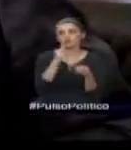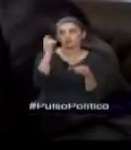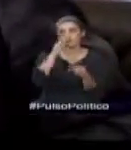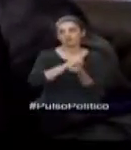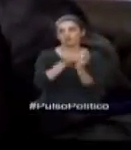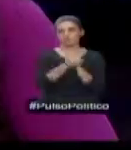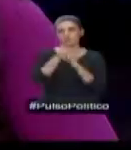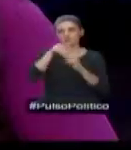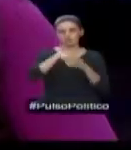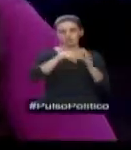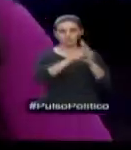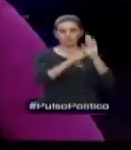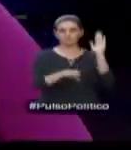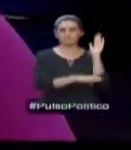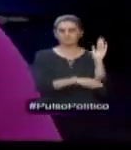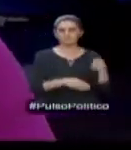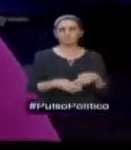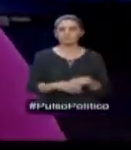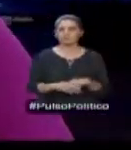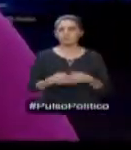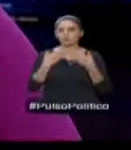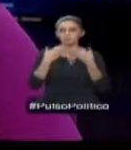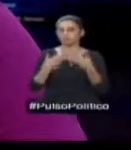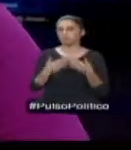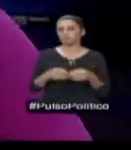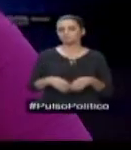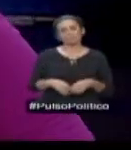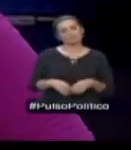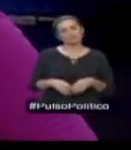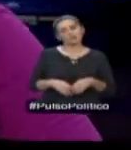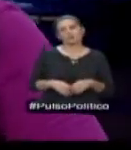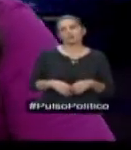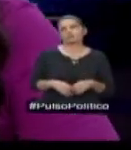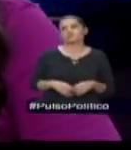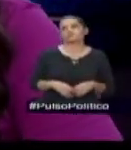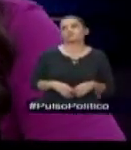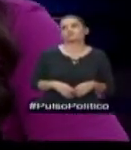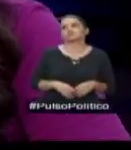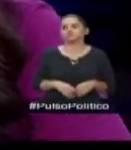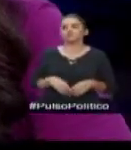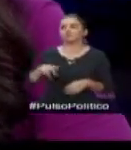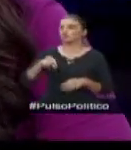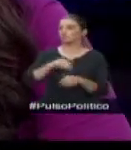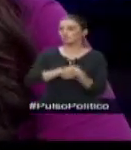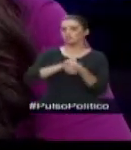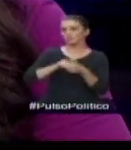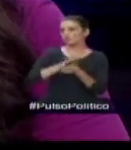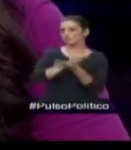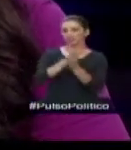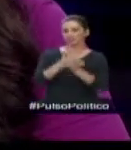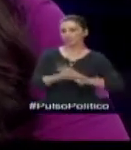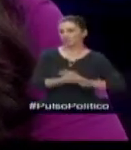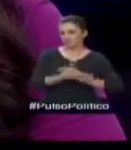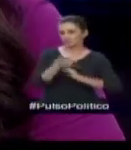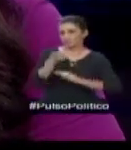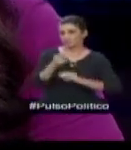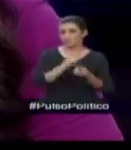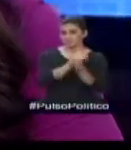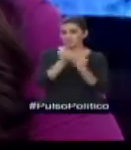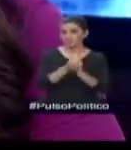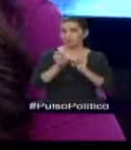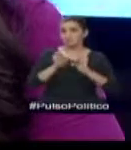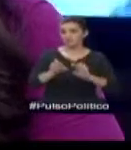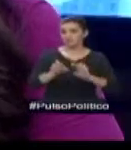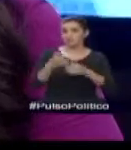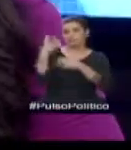pero ni carias minutos bueno bajo ningún concepto puede considerarse una cortina de humo una enmienda que permite garantizar la